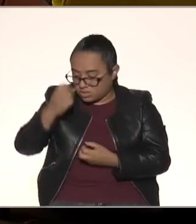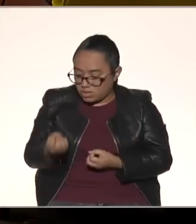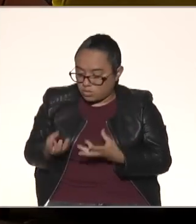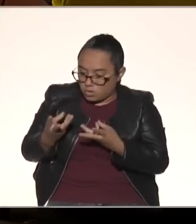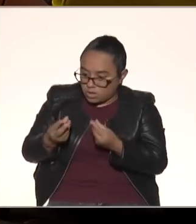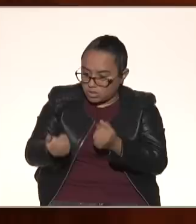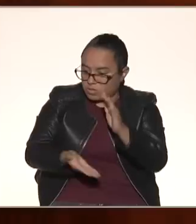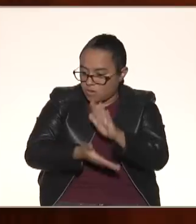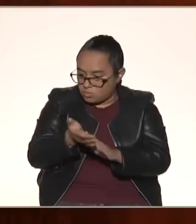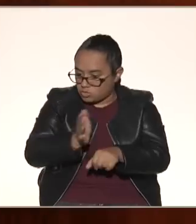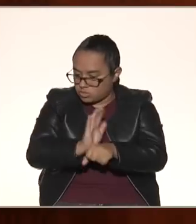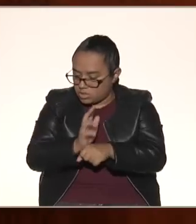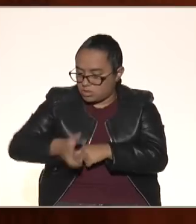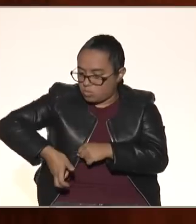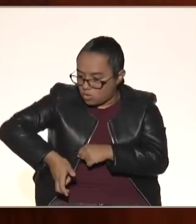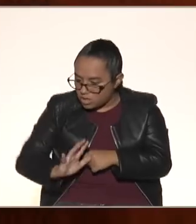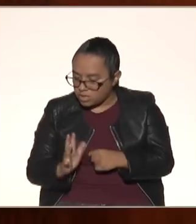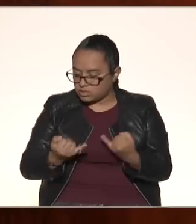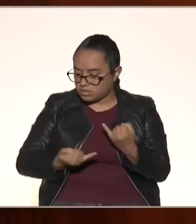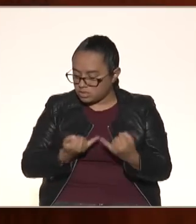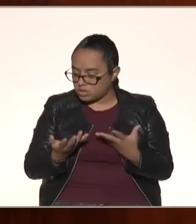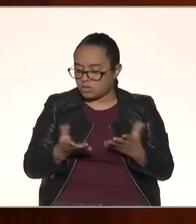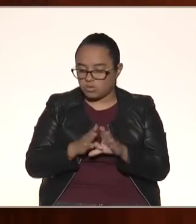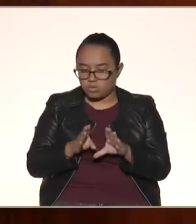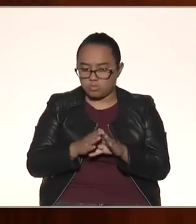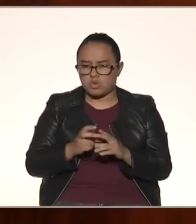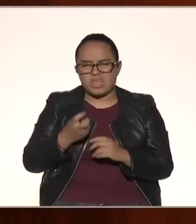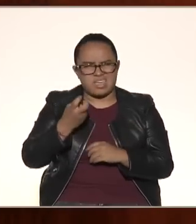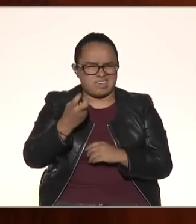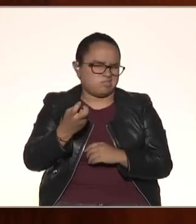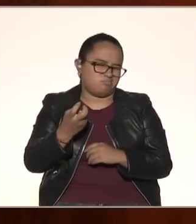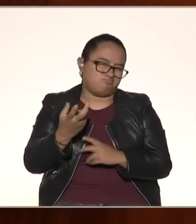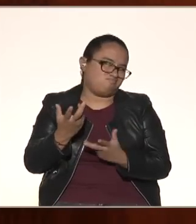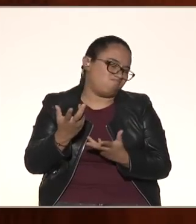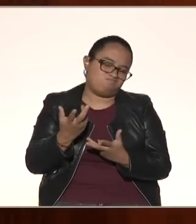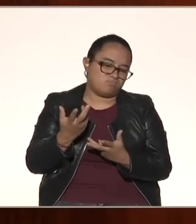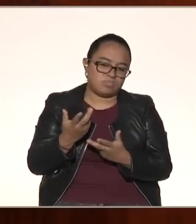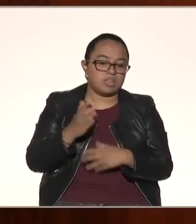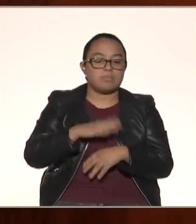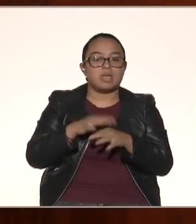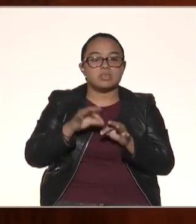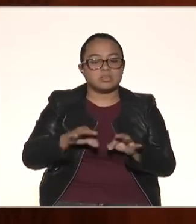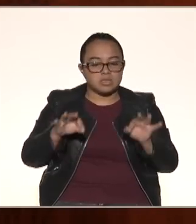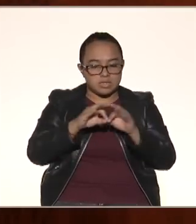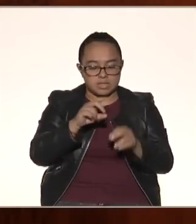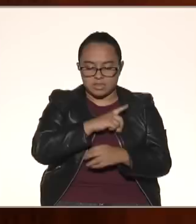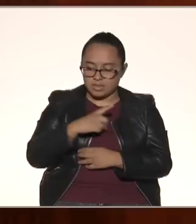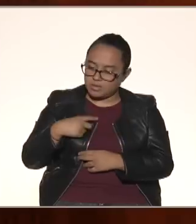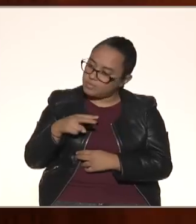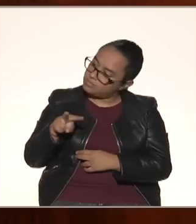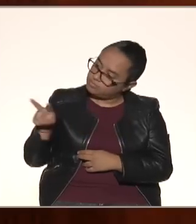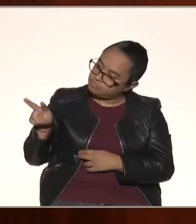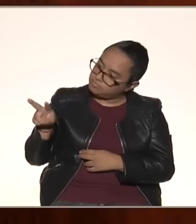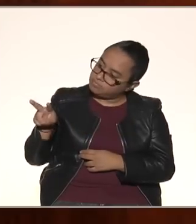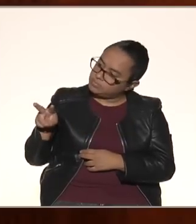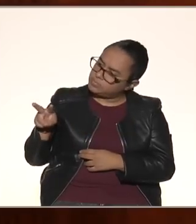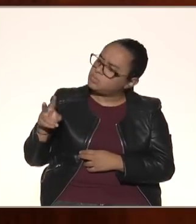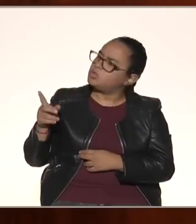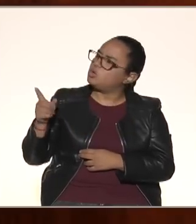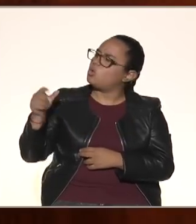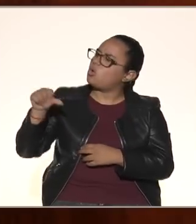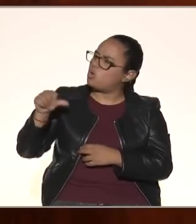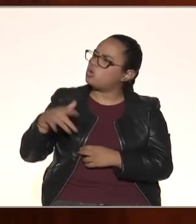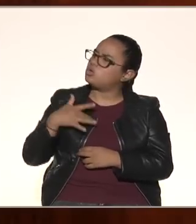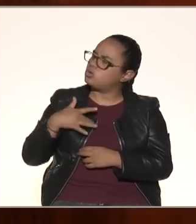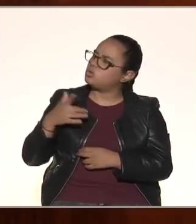salida, cine, boliche. No nos referimos a eso. Yo creo que basta con voltear y ver a mi pareja y preguntar cómo va tu